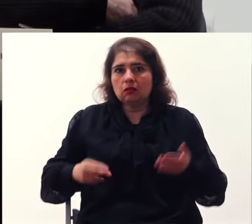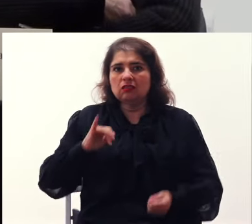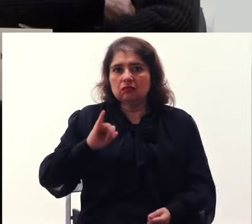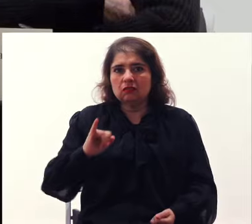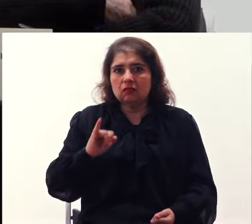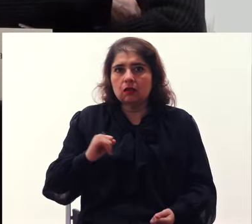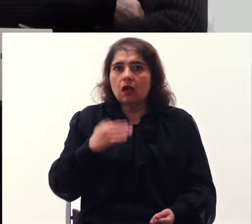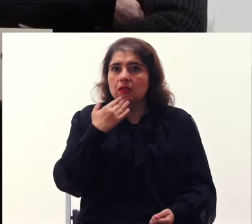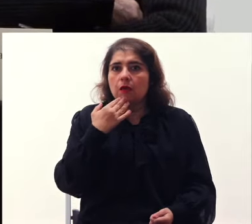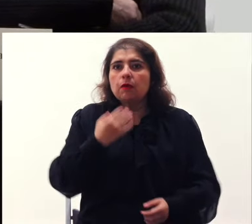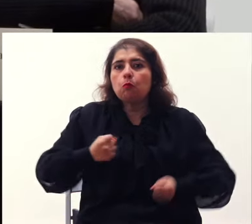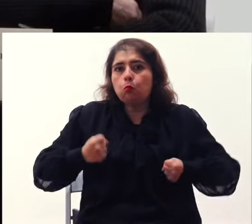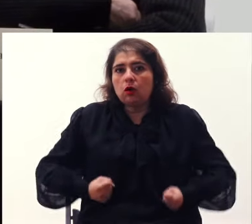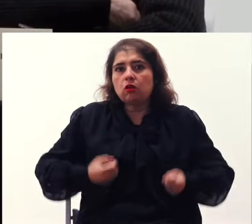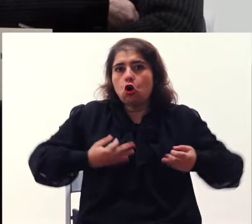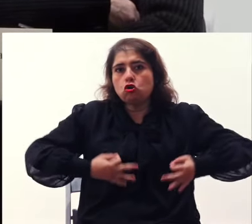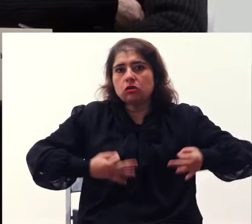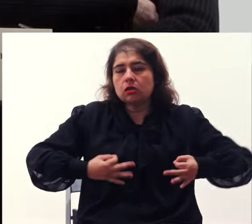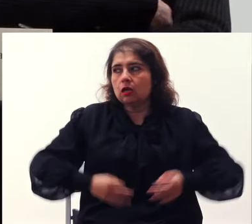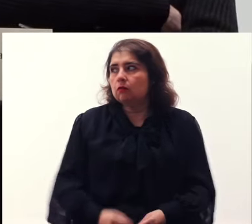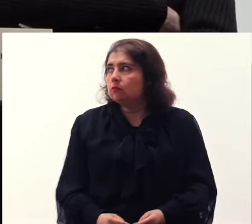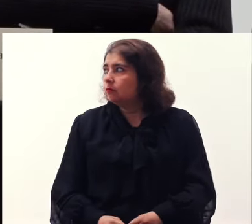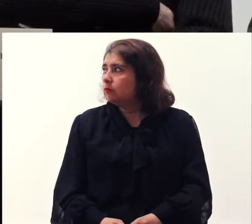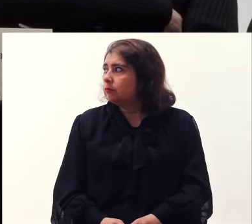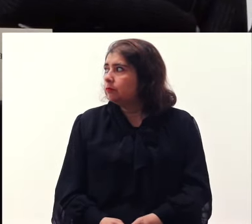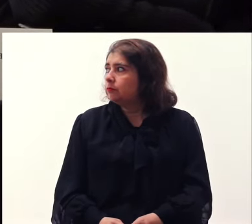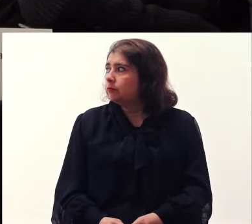de arte y puede ser también un original.